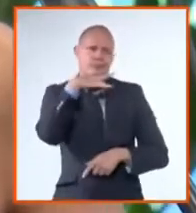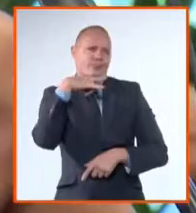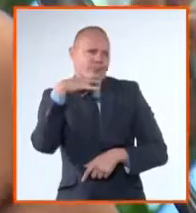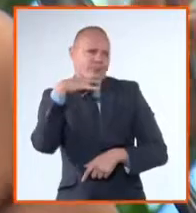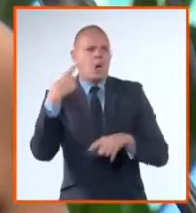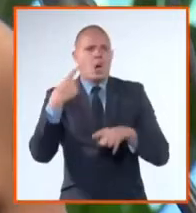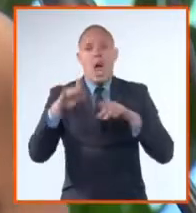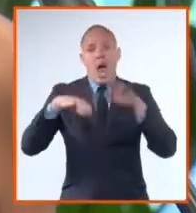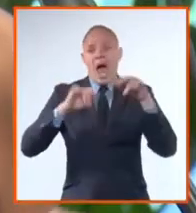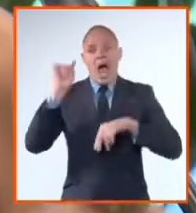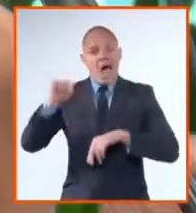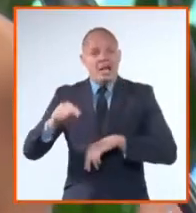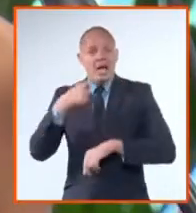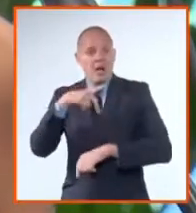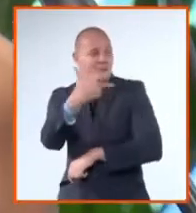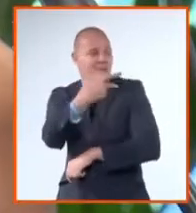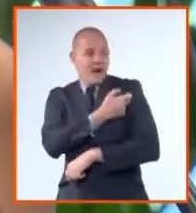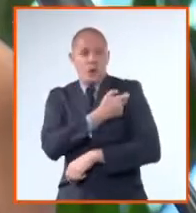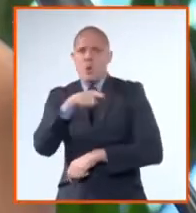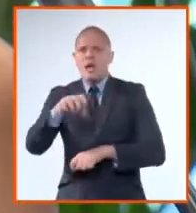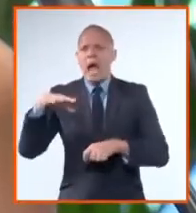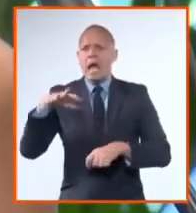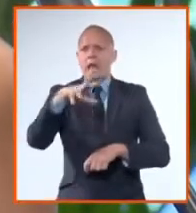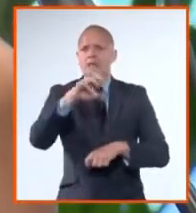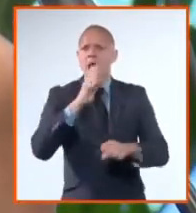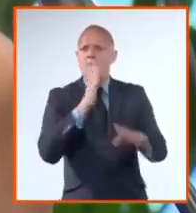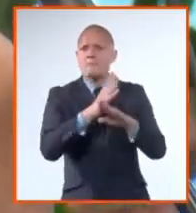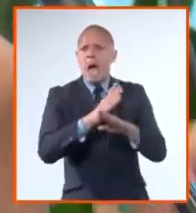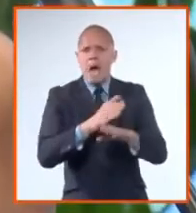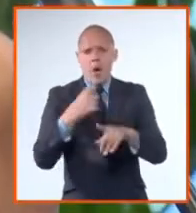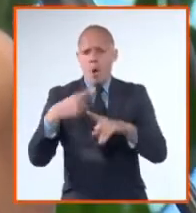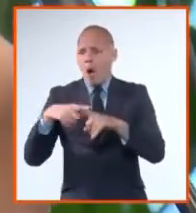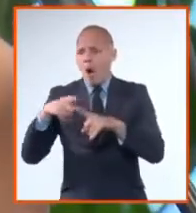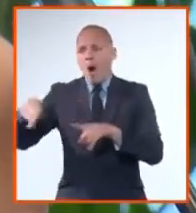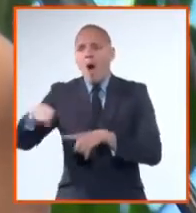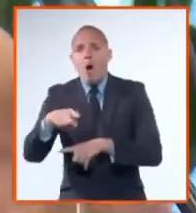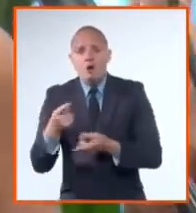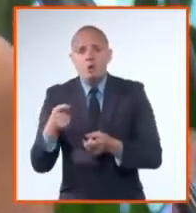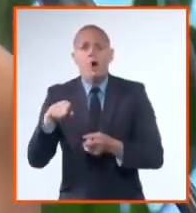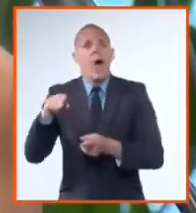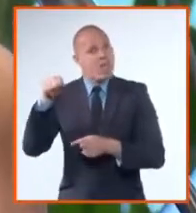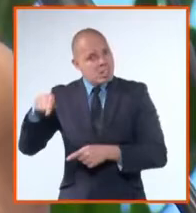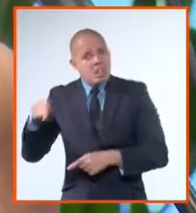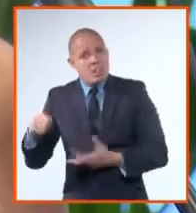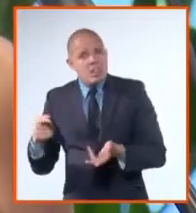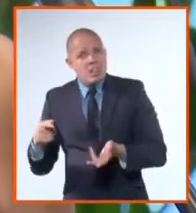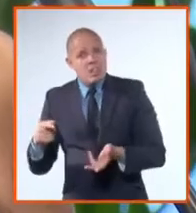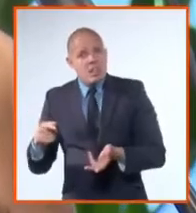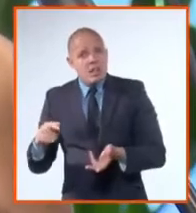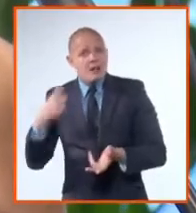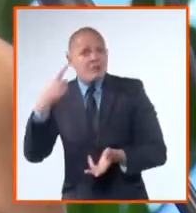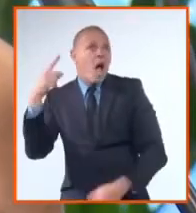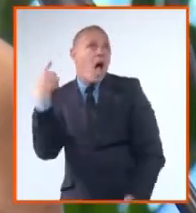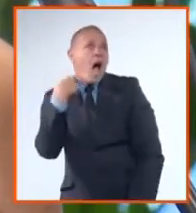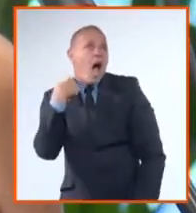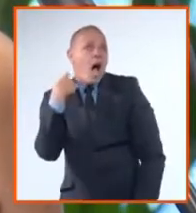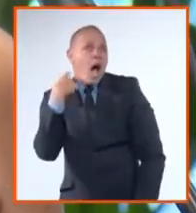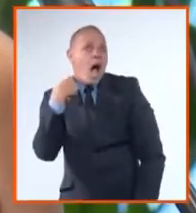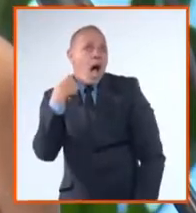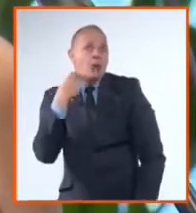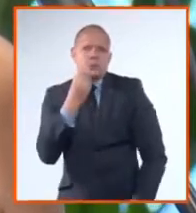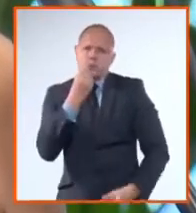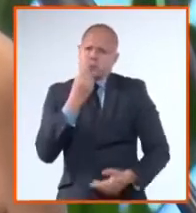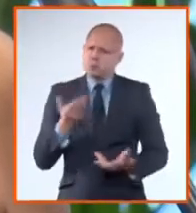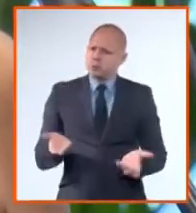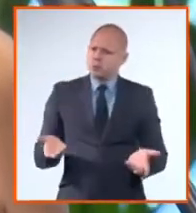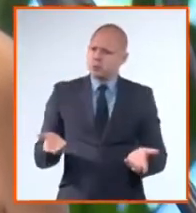muy buenos, vacunas de cáncer, inmunomoduladores muy buenos, que nos demoramos más de lo que necesitamos para registrar y comercializar en el exterior. En